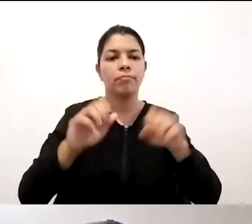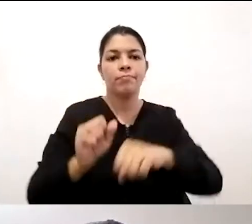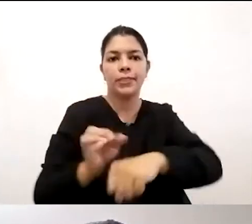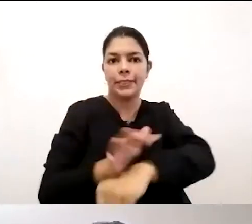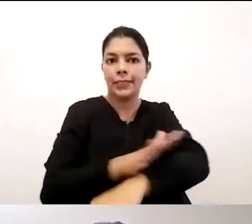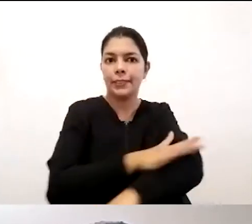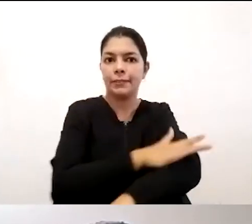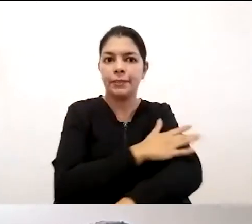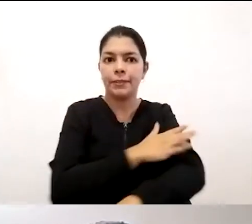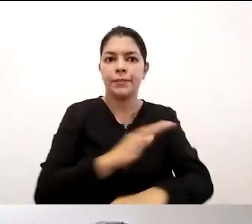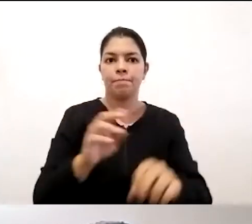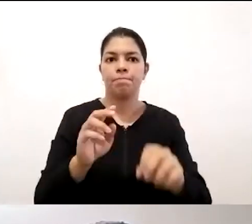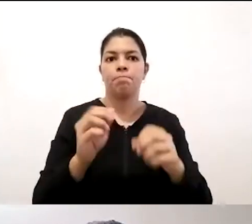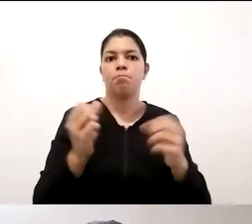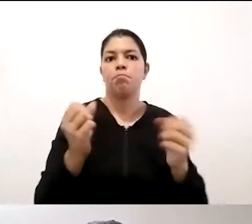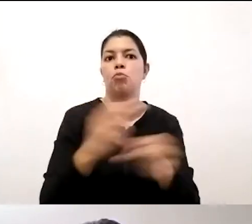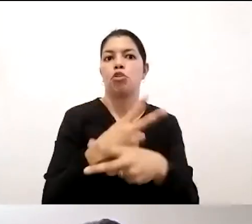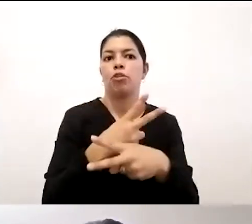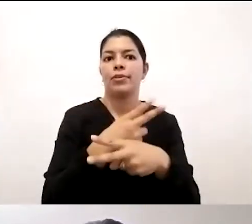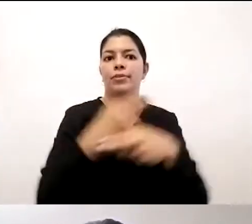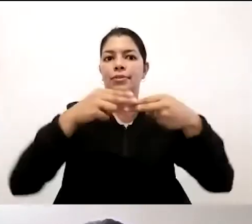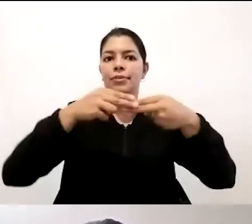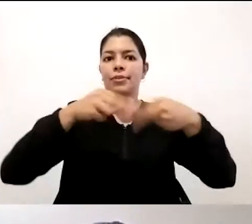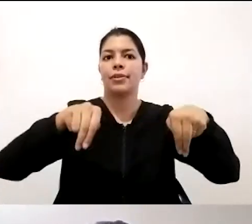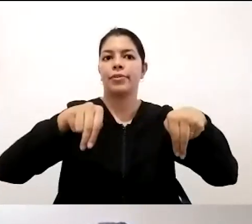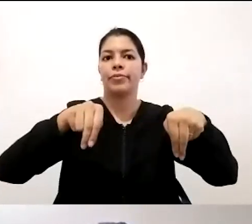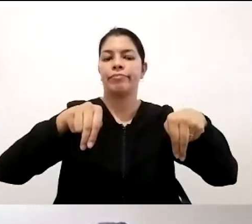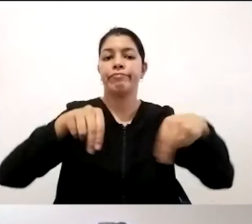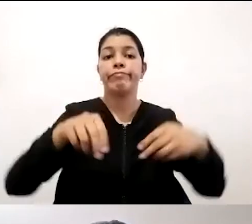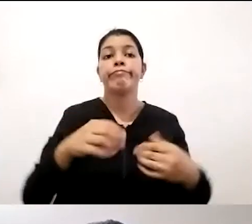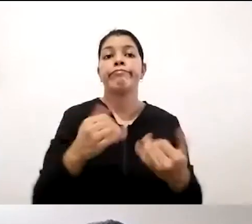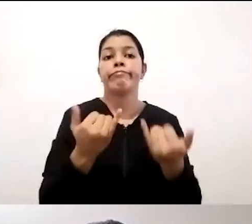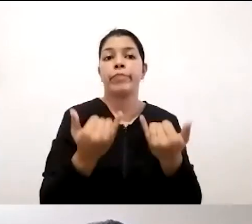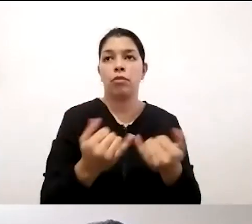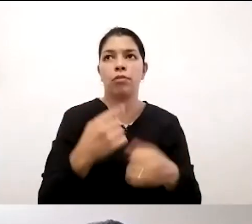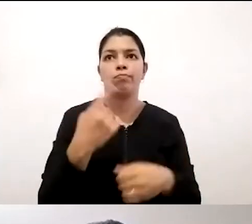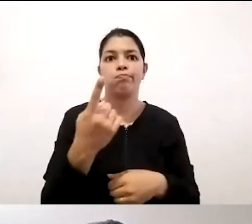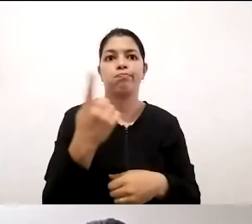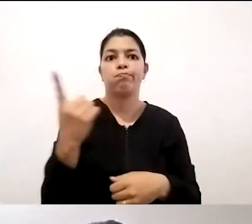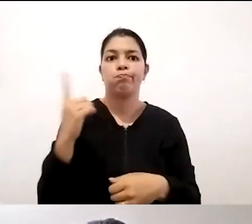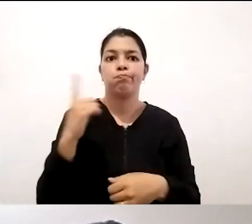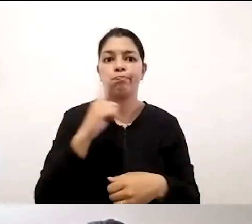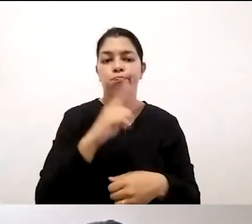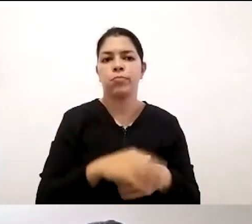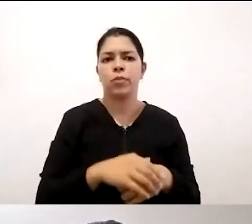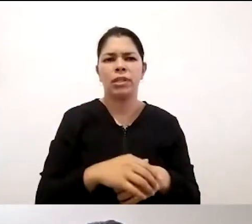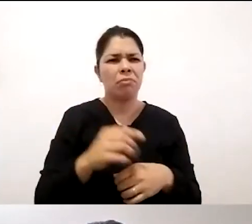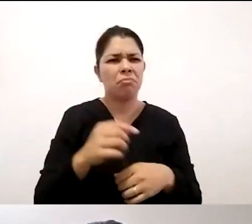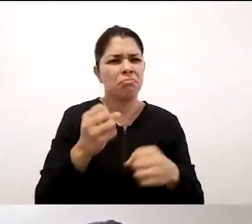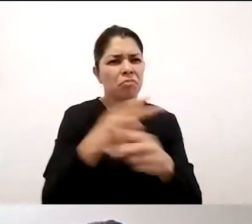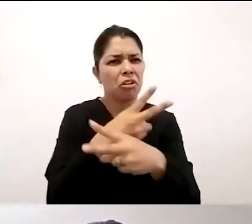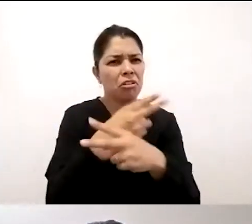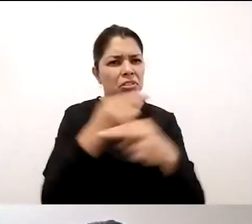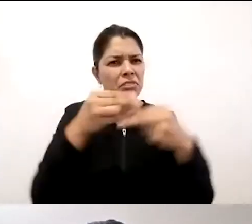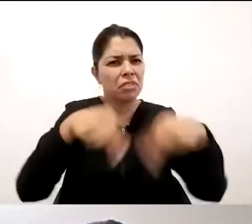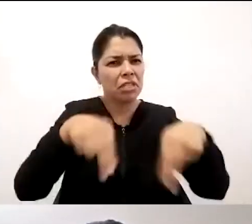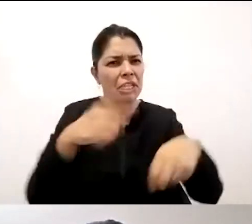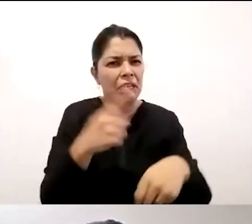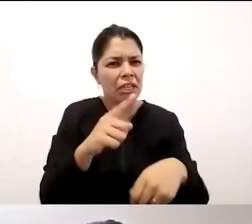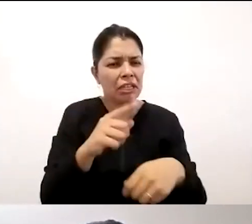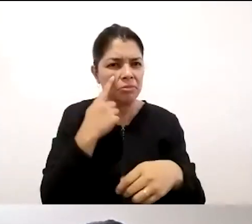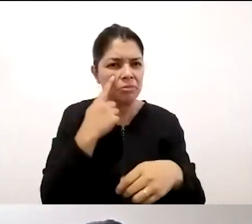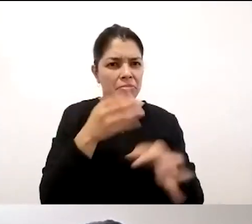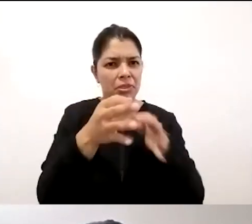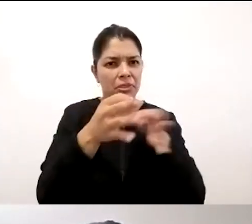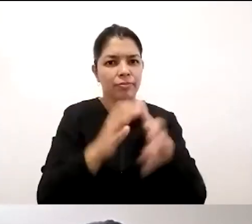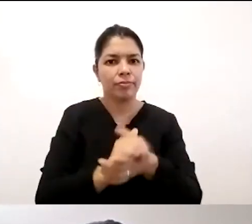género, tema que se vive día a día en nuestra sociedad, pero ¿qué es la violencia basada en género? Bueno, Wilfer, la violencia